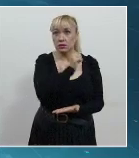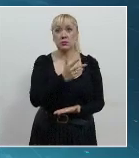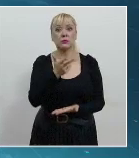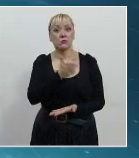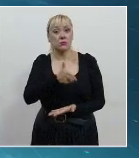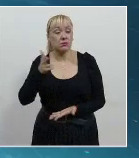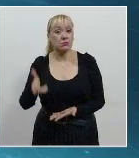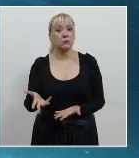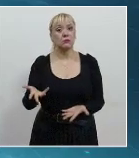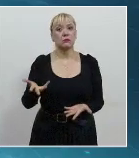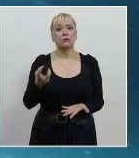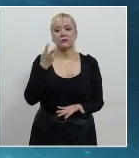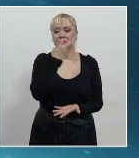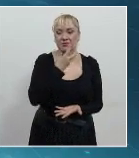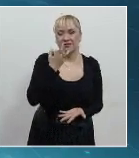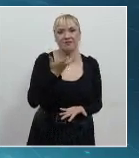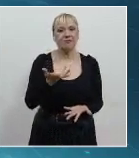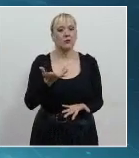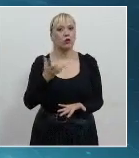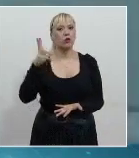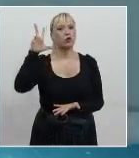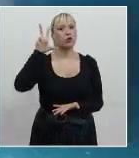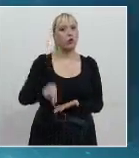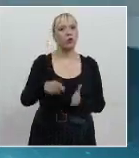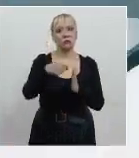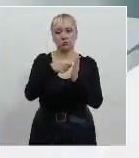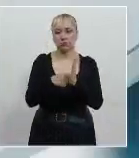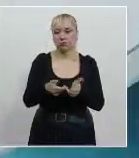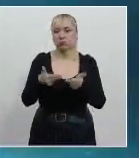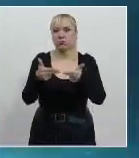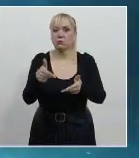acceder al testamento público por medios digitales.